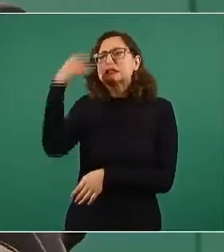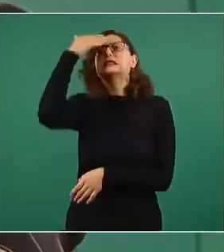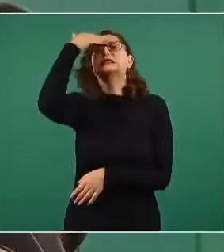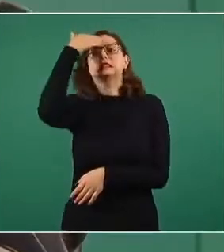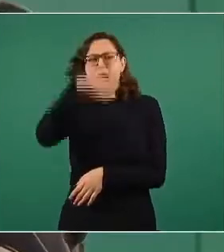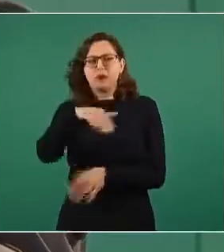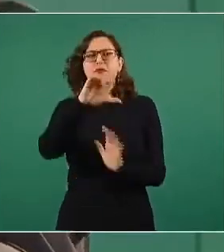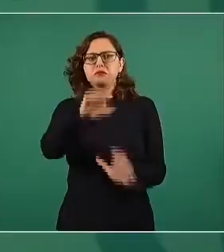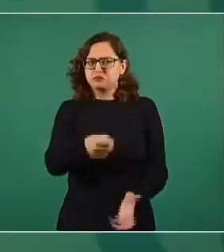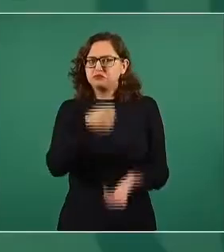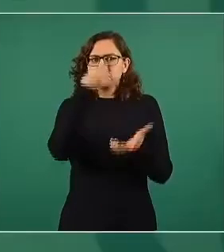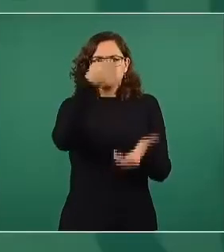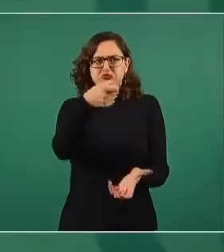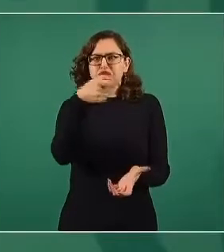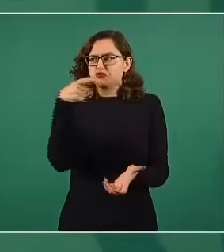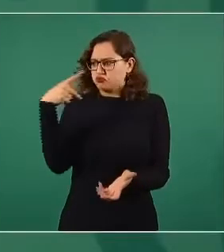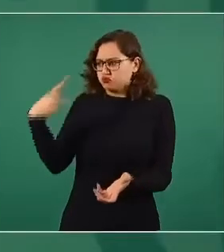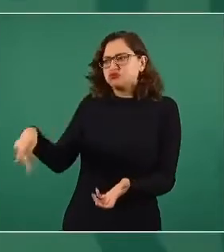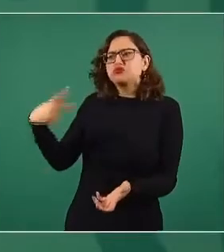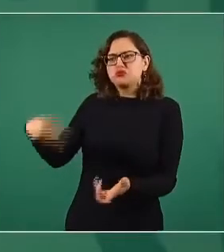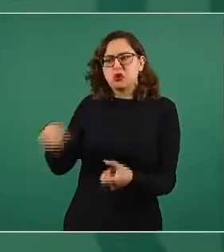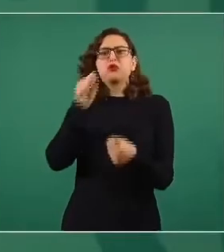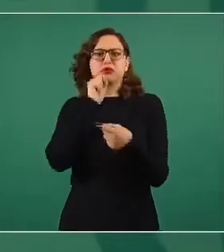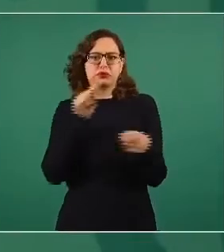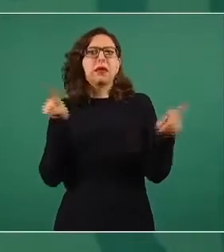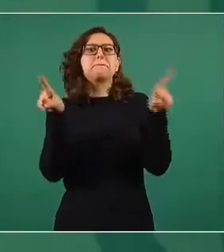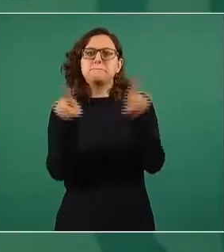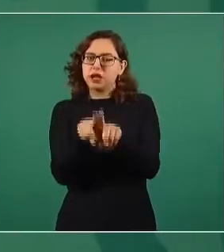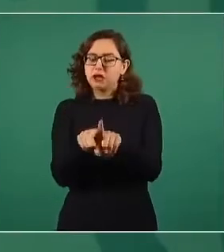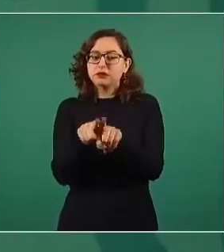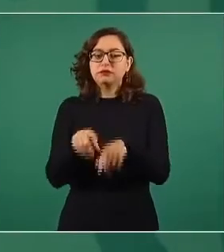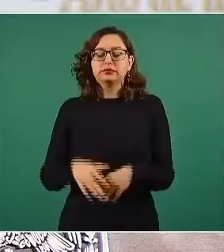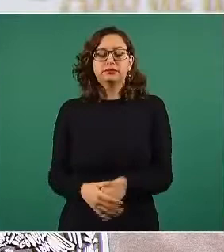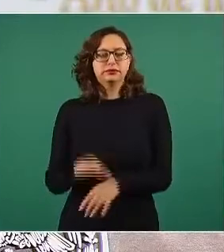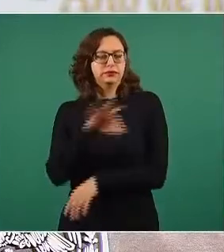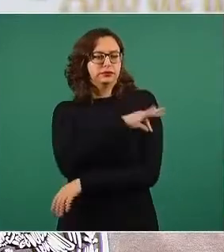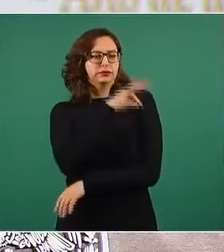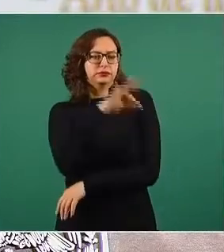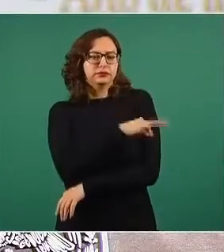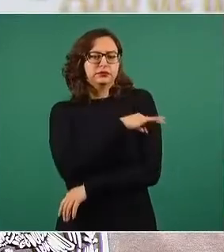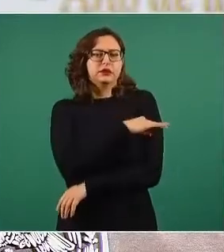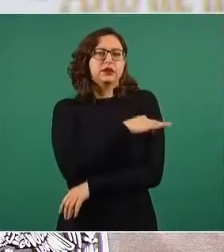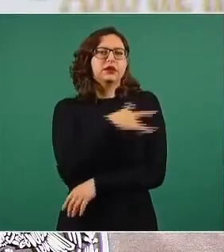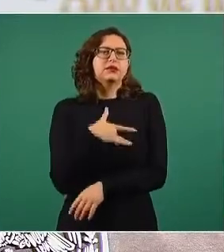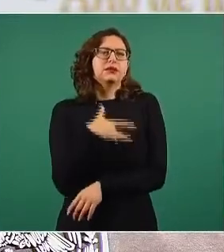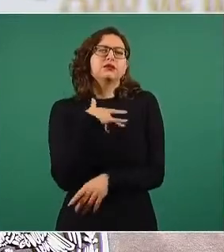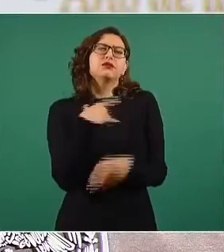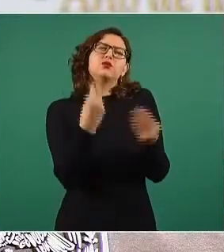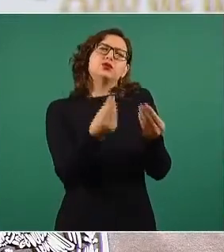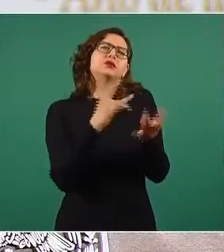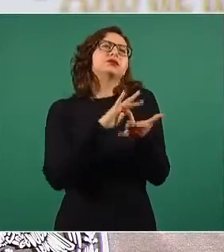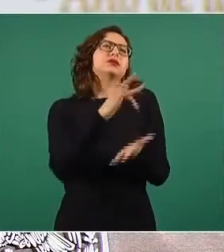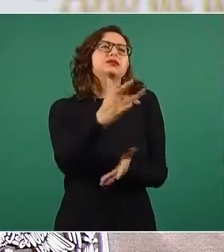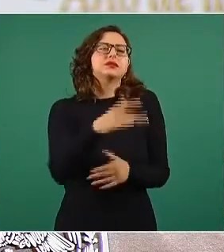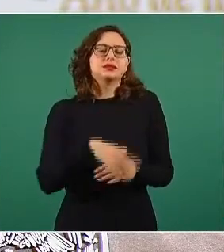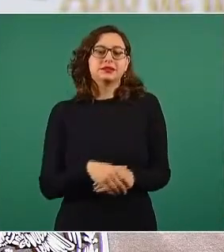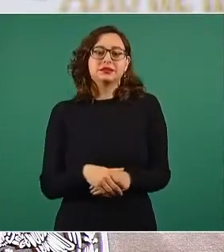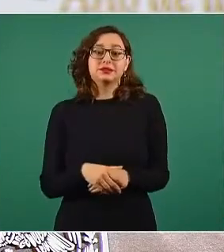se le pone la vacuna y dice, muchas gracias.